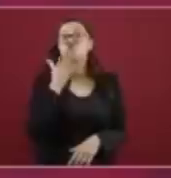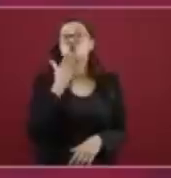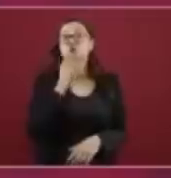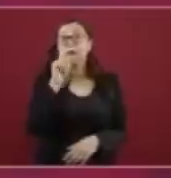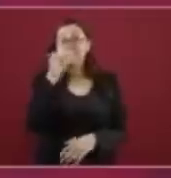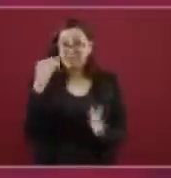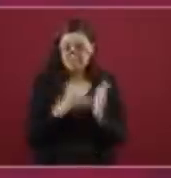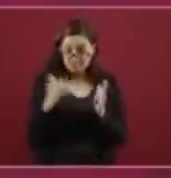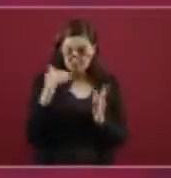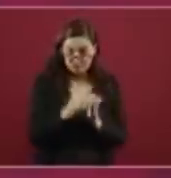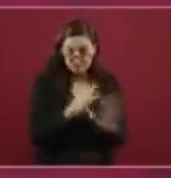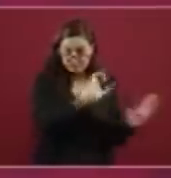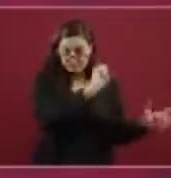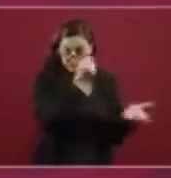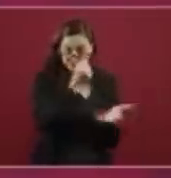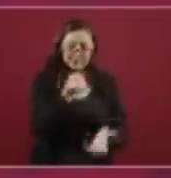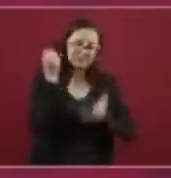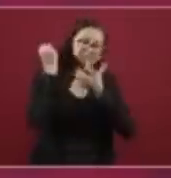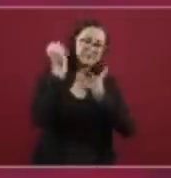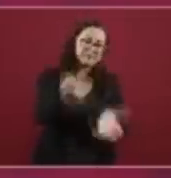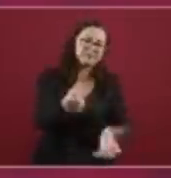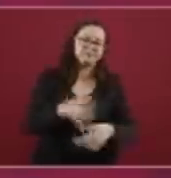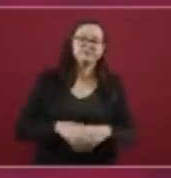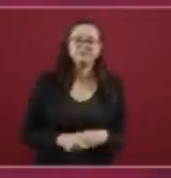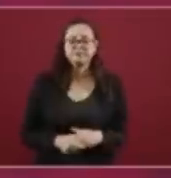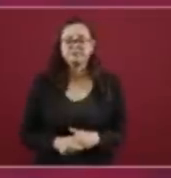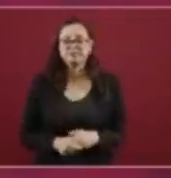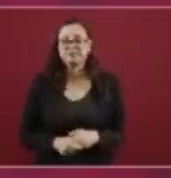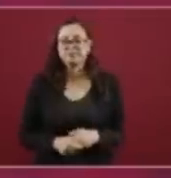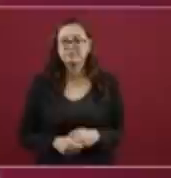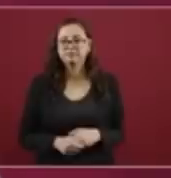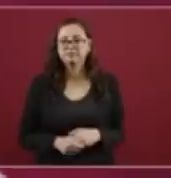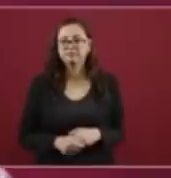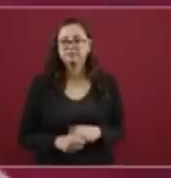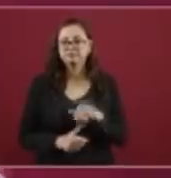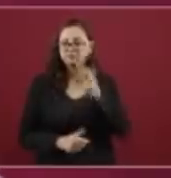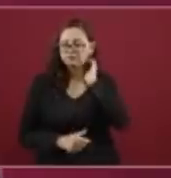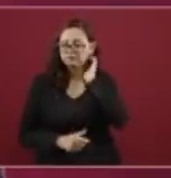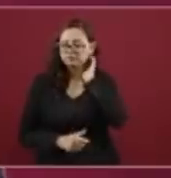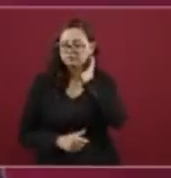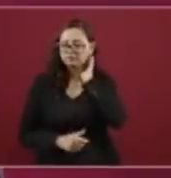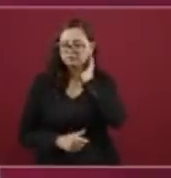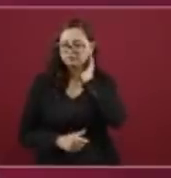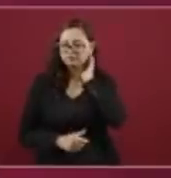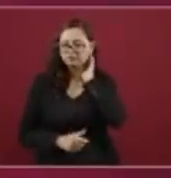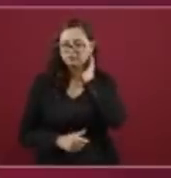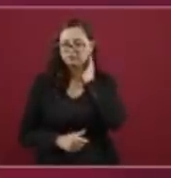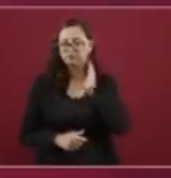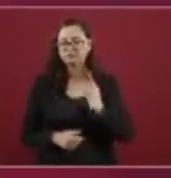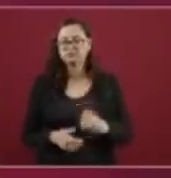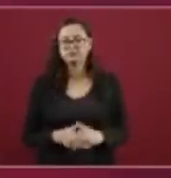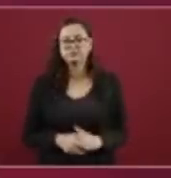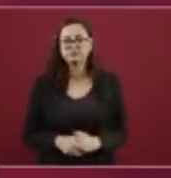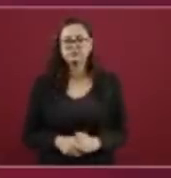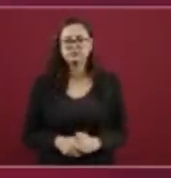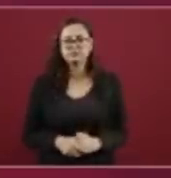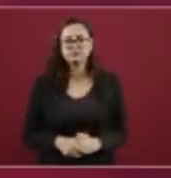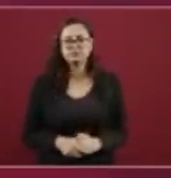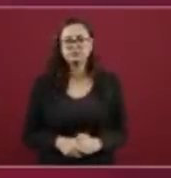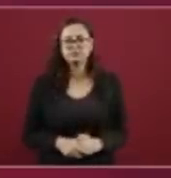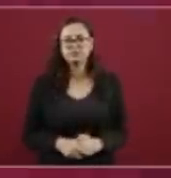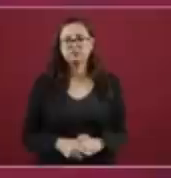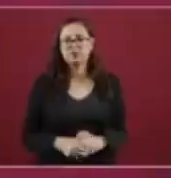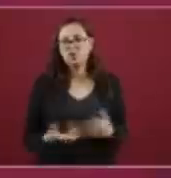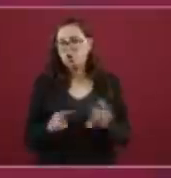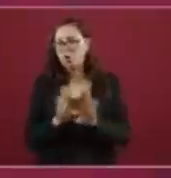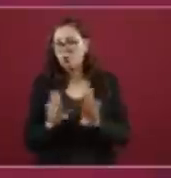entreguen de manera directa. Y una de las formas que se está